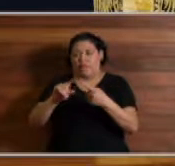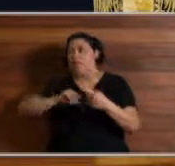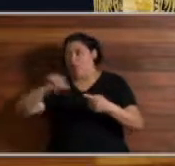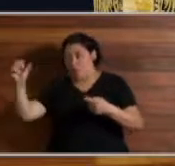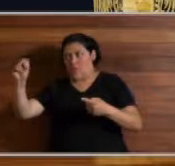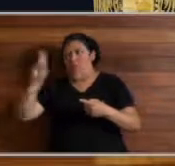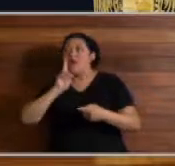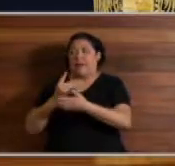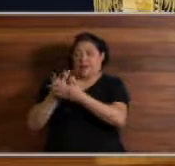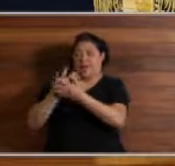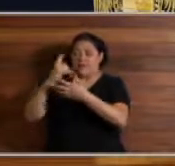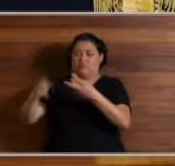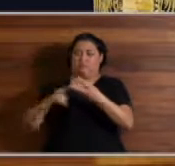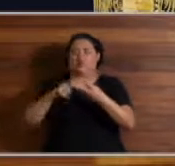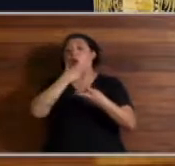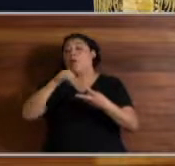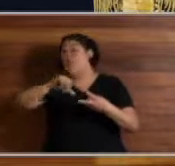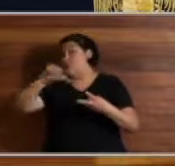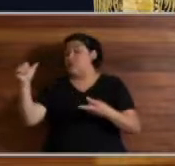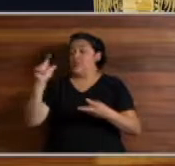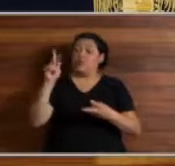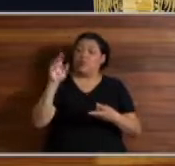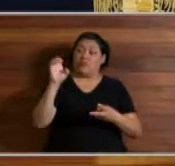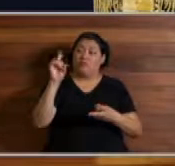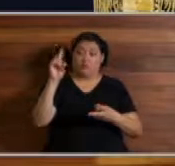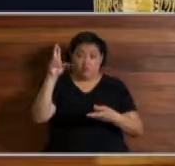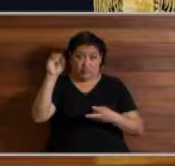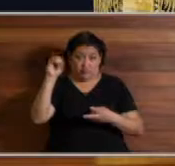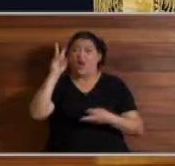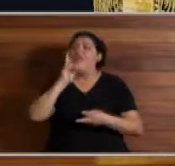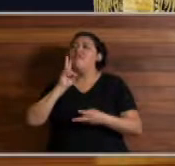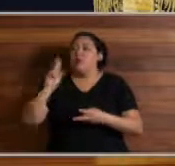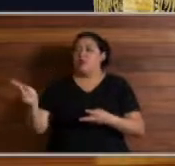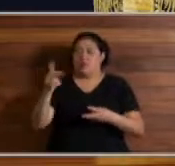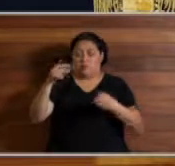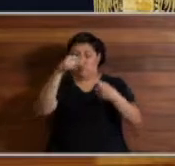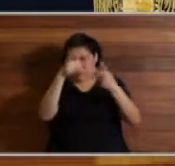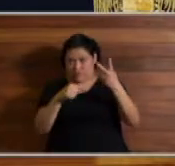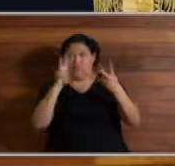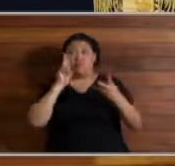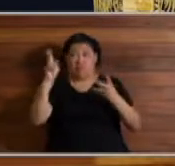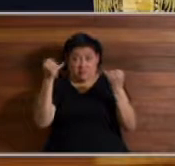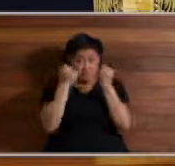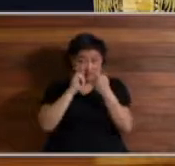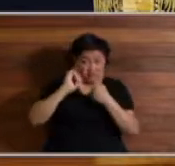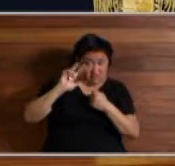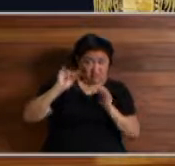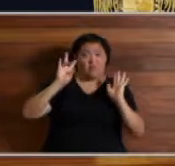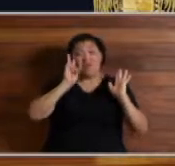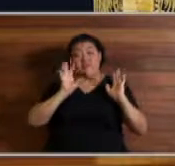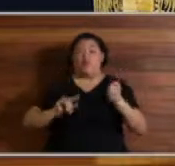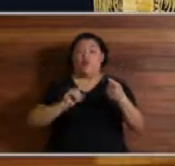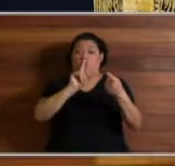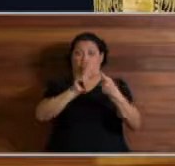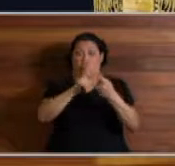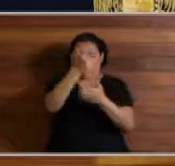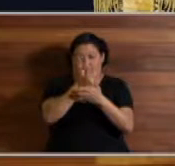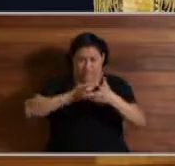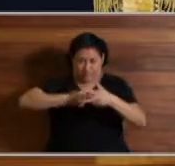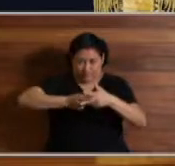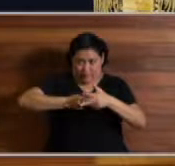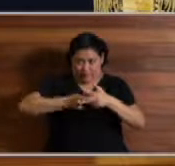pregunta, señala, si coinciden los ponentes con los siguientes criterios. El primero, en el tema de presupuesto se requiere